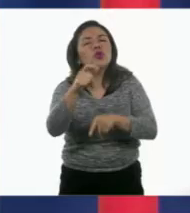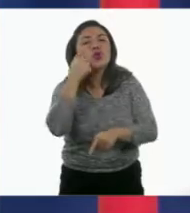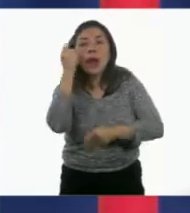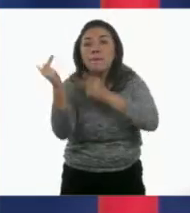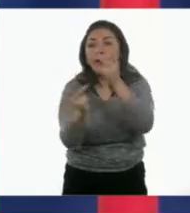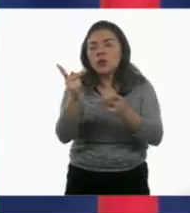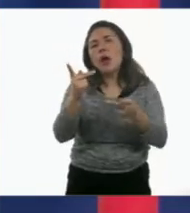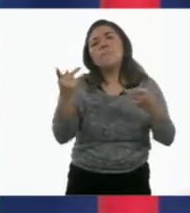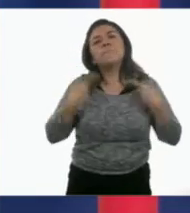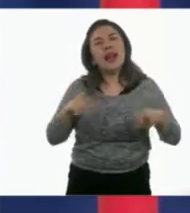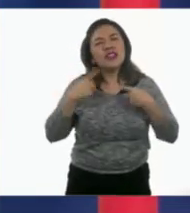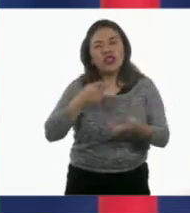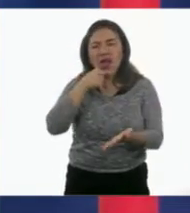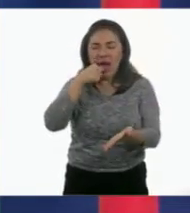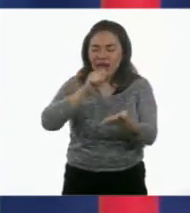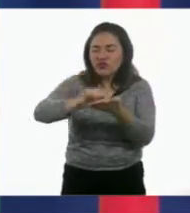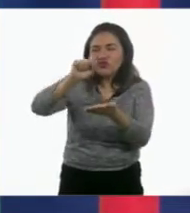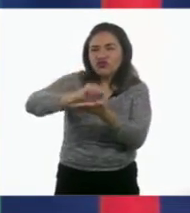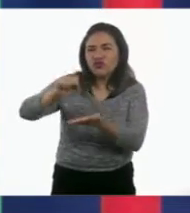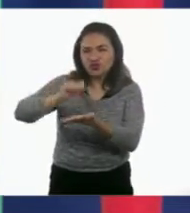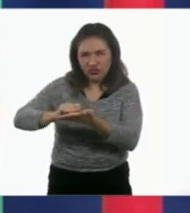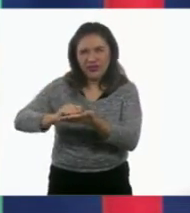una escritora o un escritor.